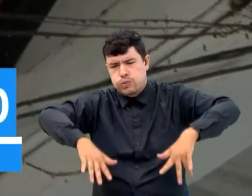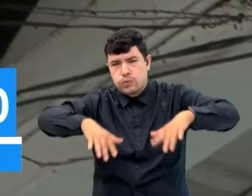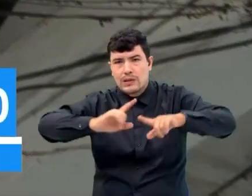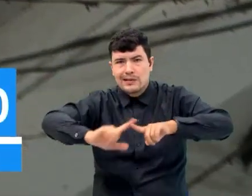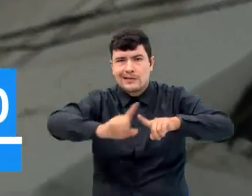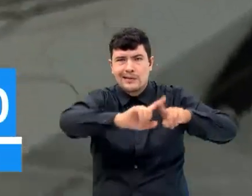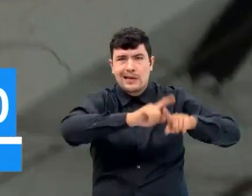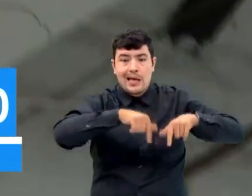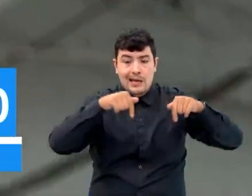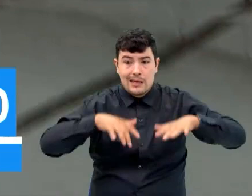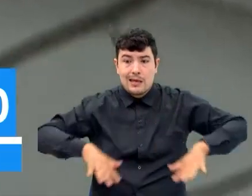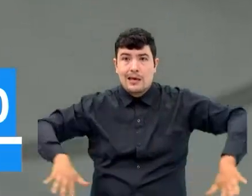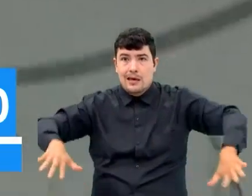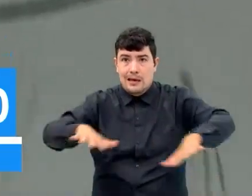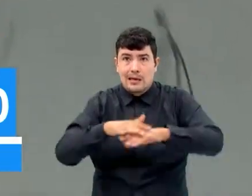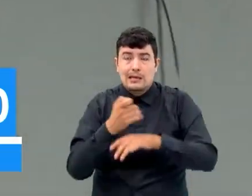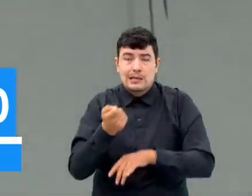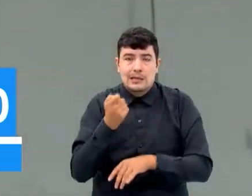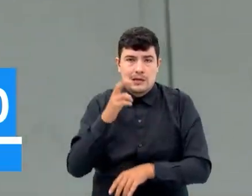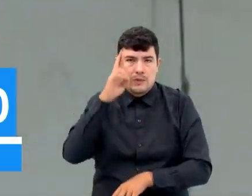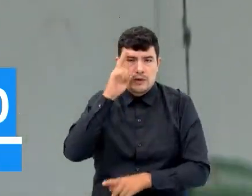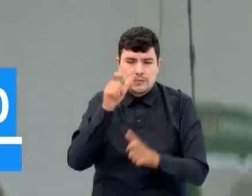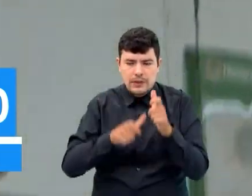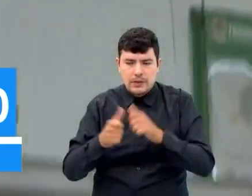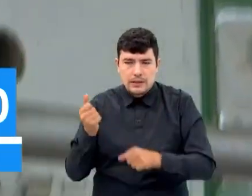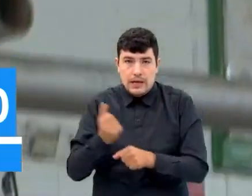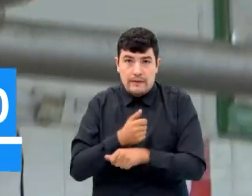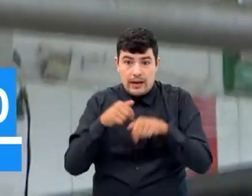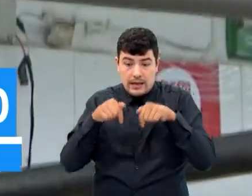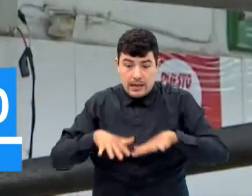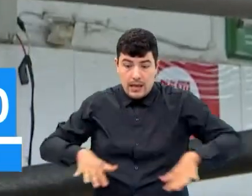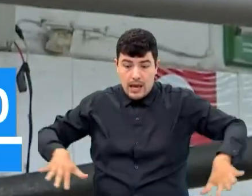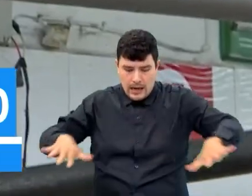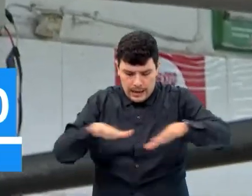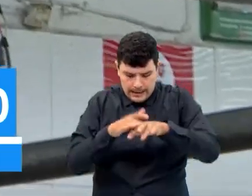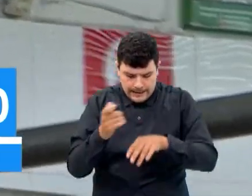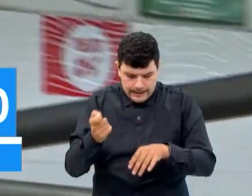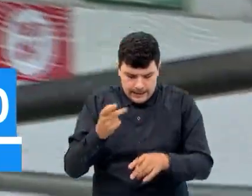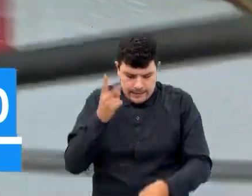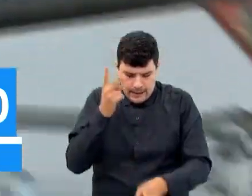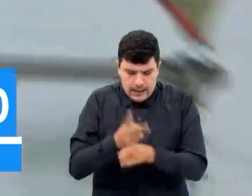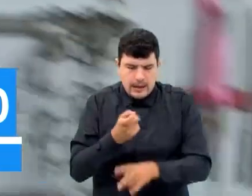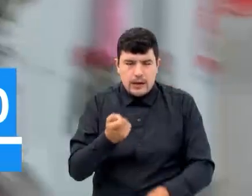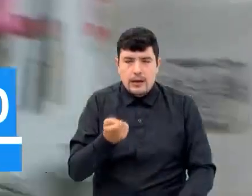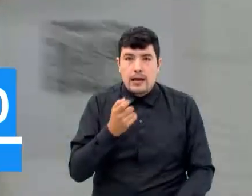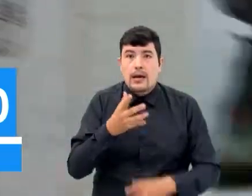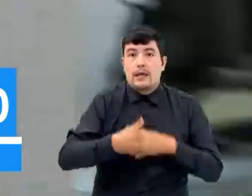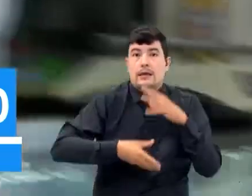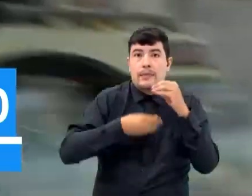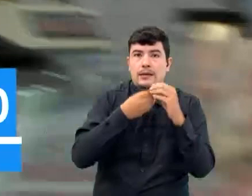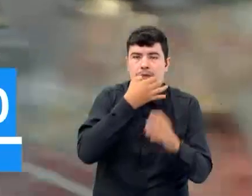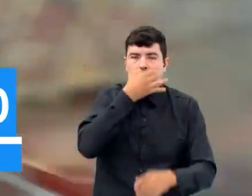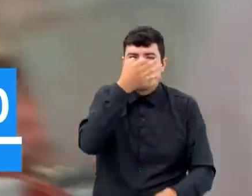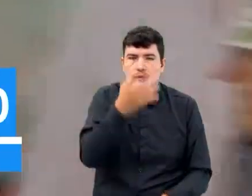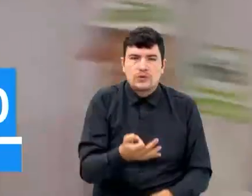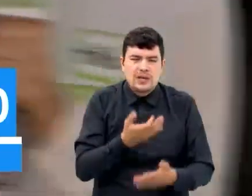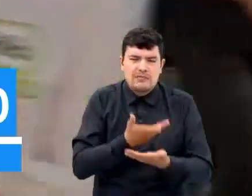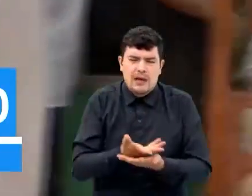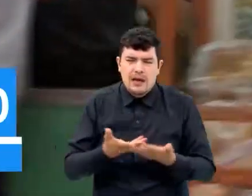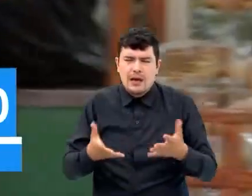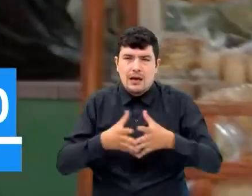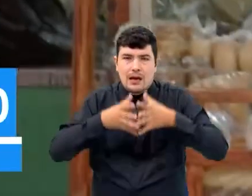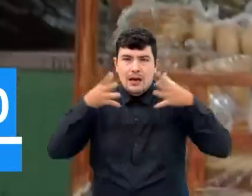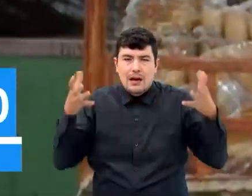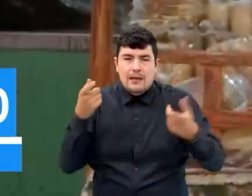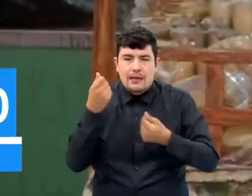otros, a los contadores de luz. Los trabajadores de esta plaza temen una tragedia. Además, denuncian los productos y grandes cantidades de